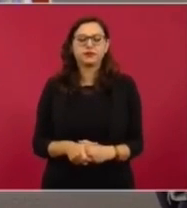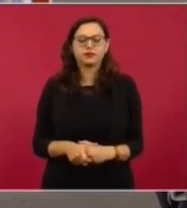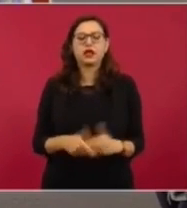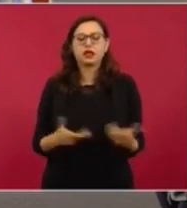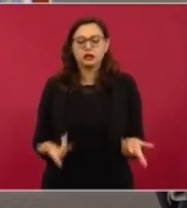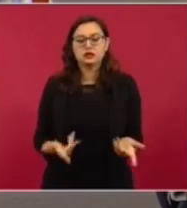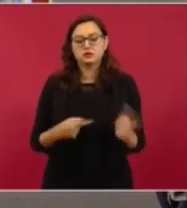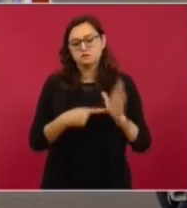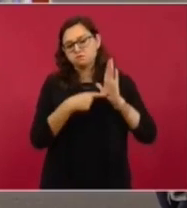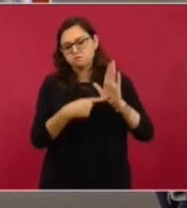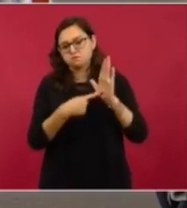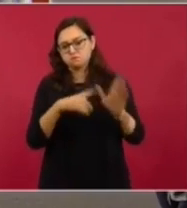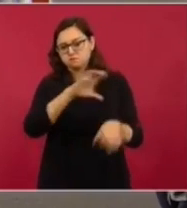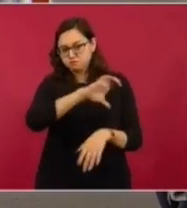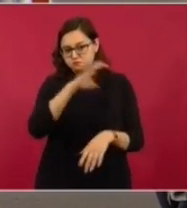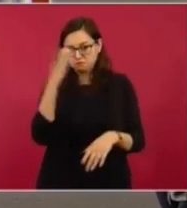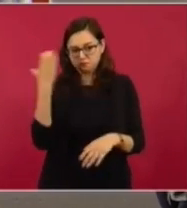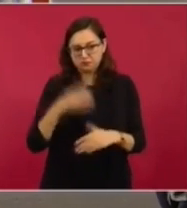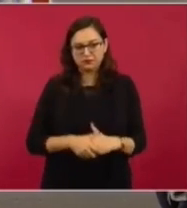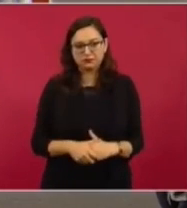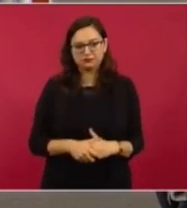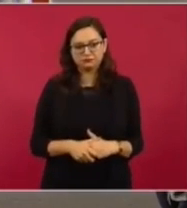a compartirles.